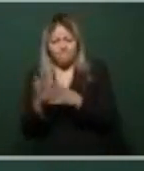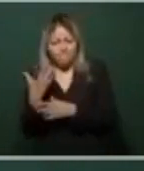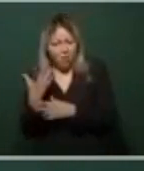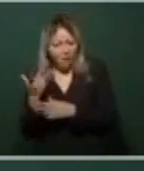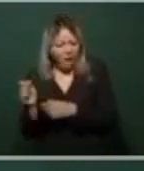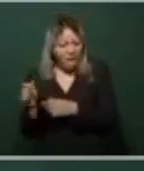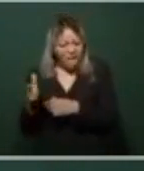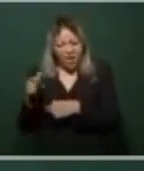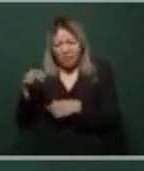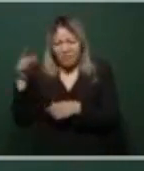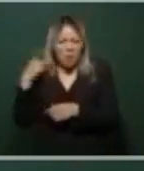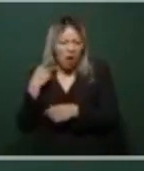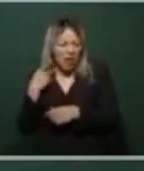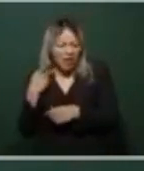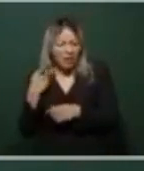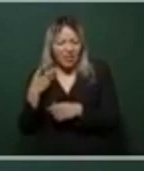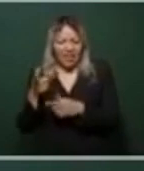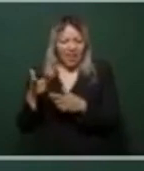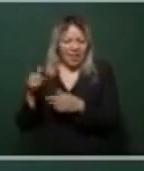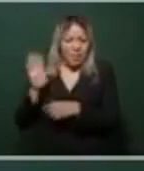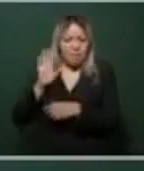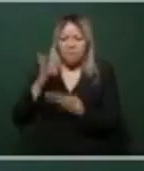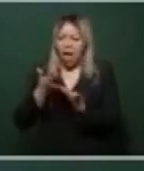Queda abolida en México